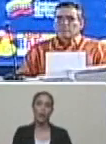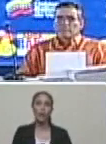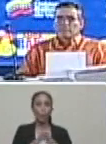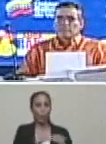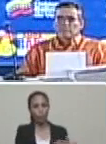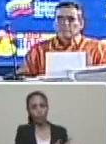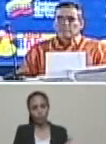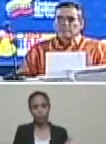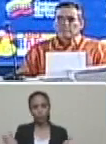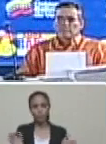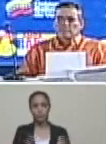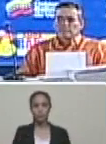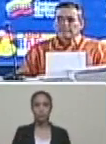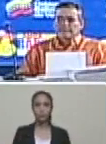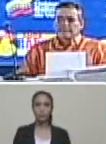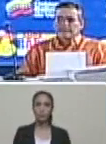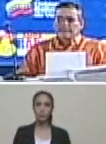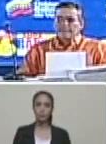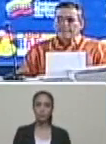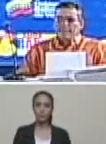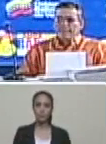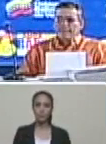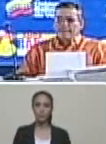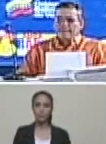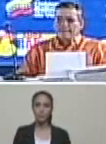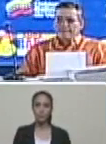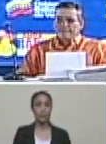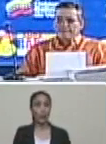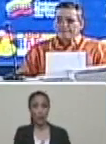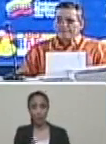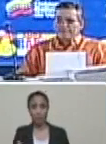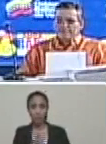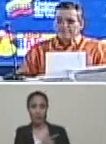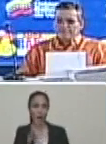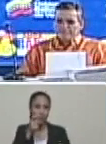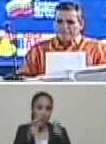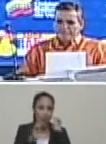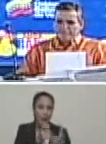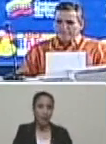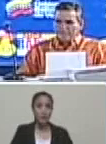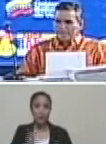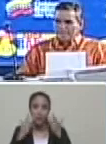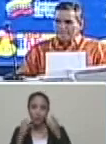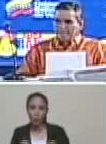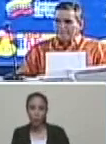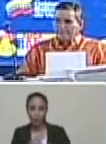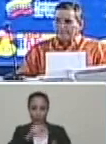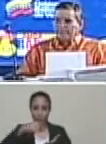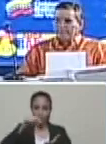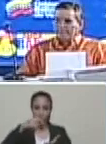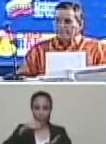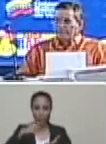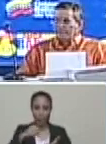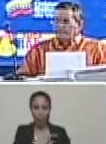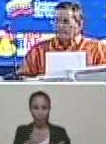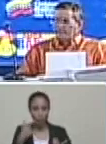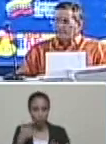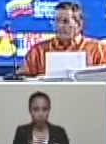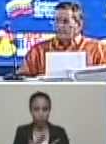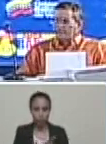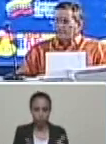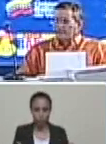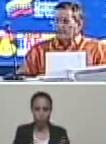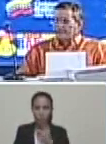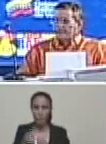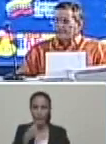protocolos internacionales, cumpliendo la seguridad previa, cumpliendo la revisión de los materiales, de las medicinas, de